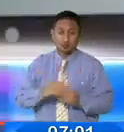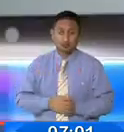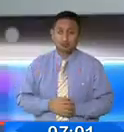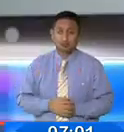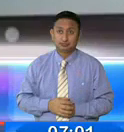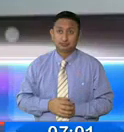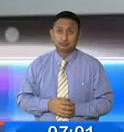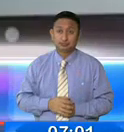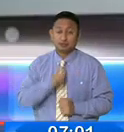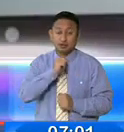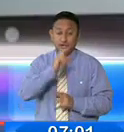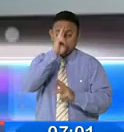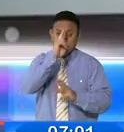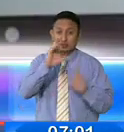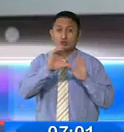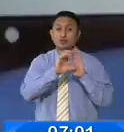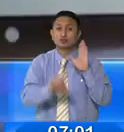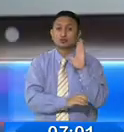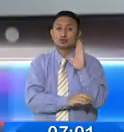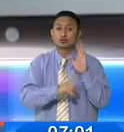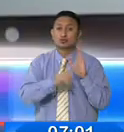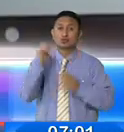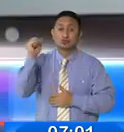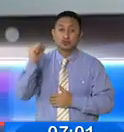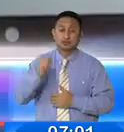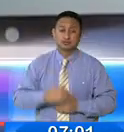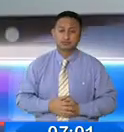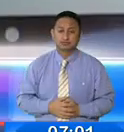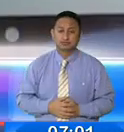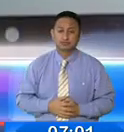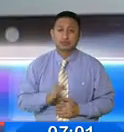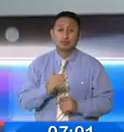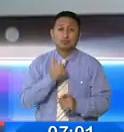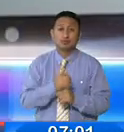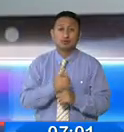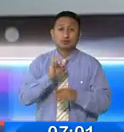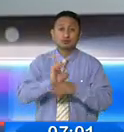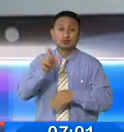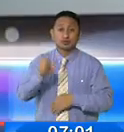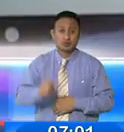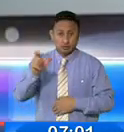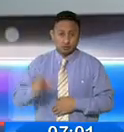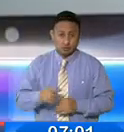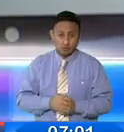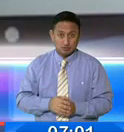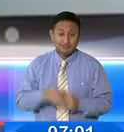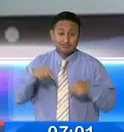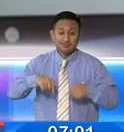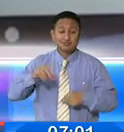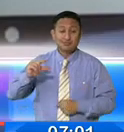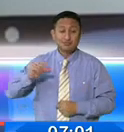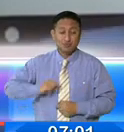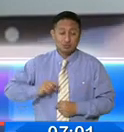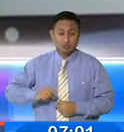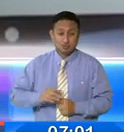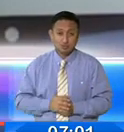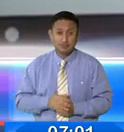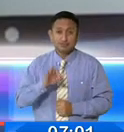la Constitución y violando el derecho. Por eso, ecuatorianos, sobre los salarios, el